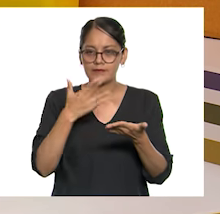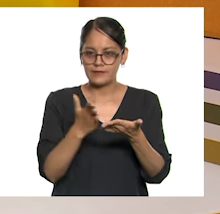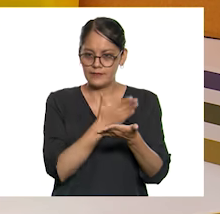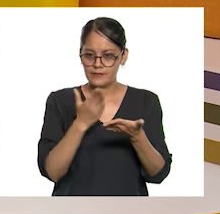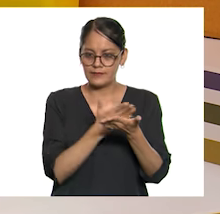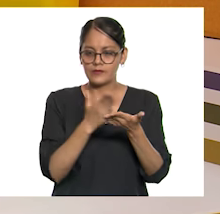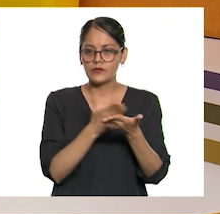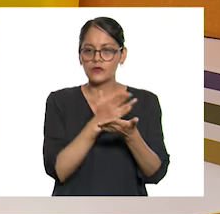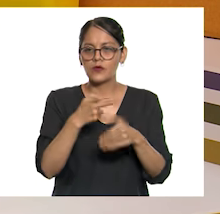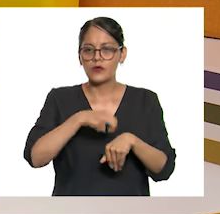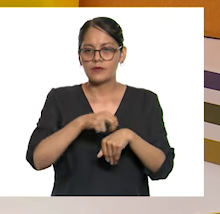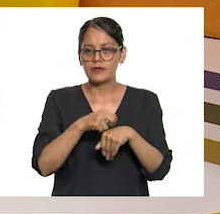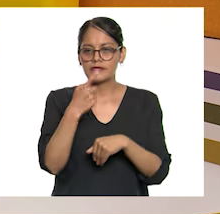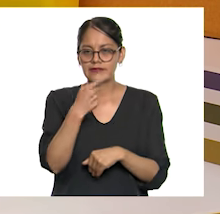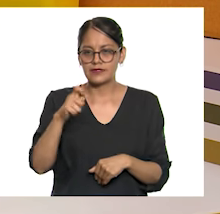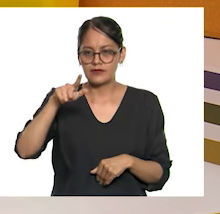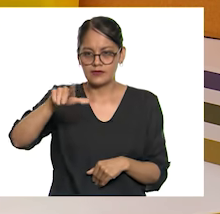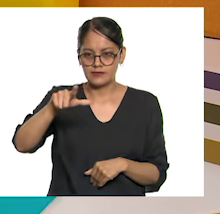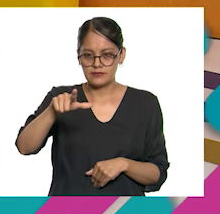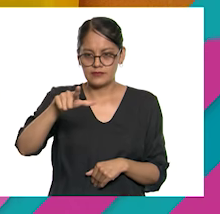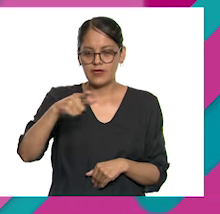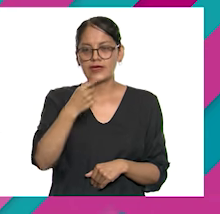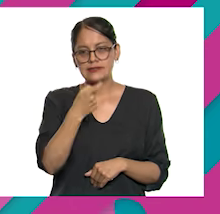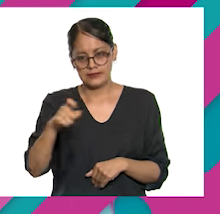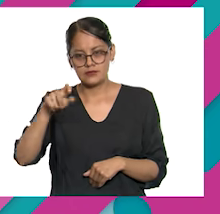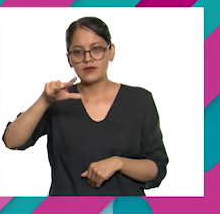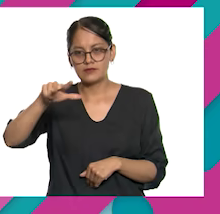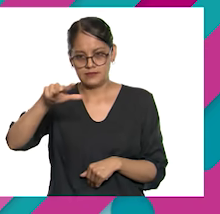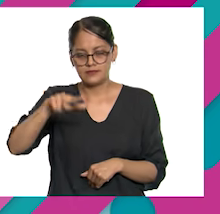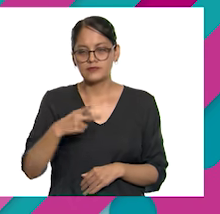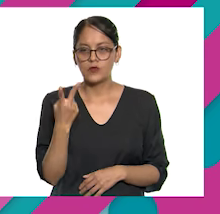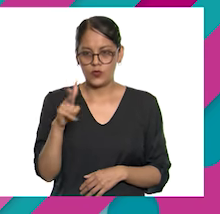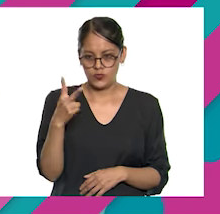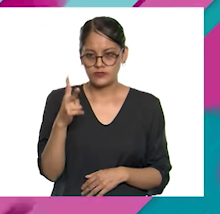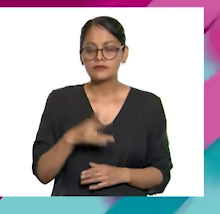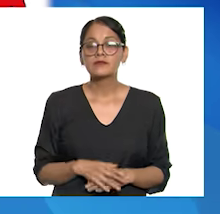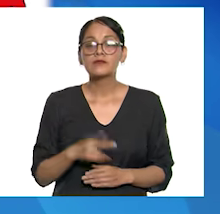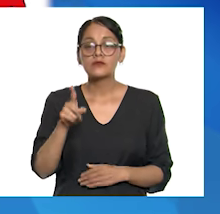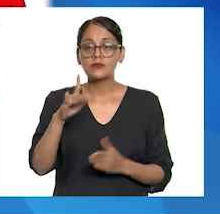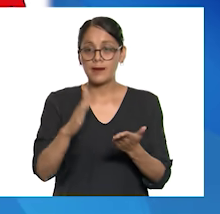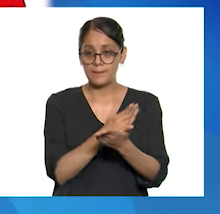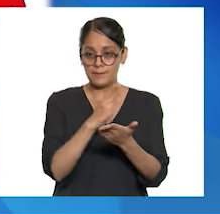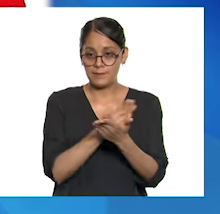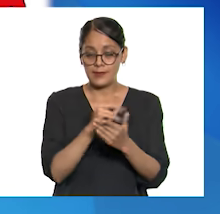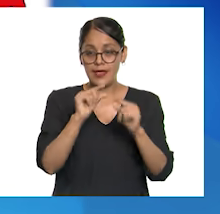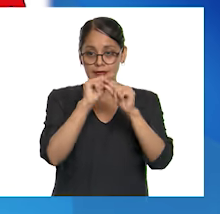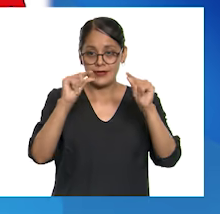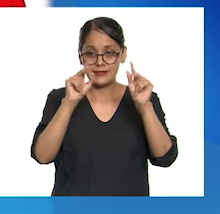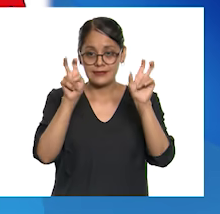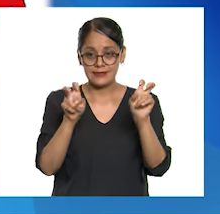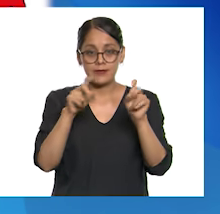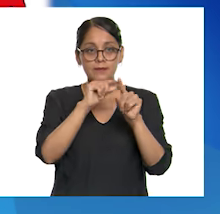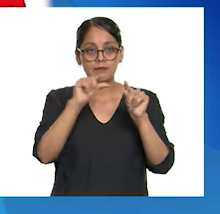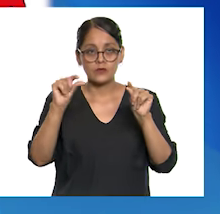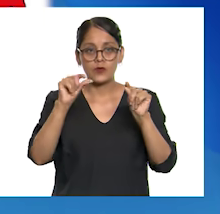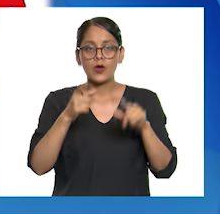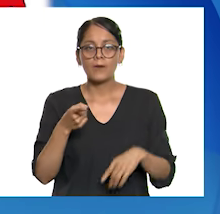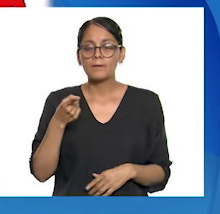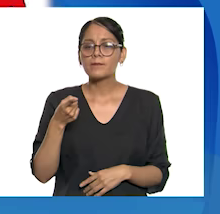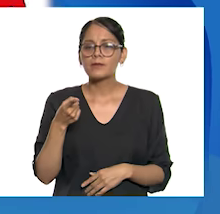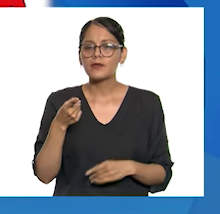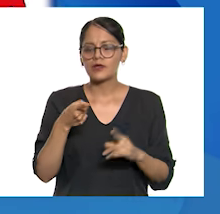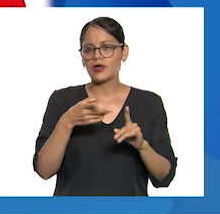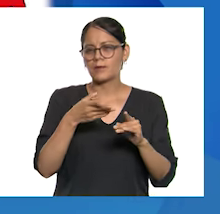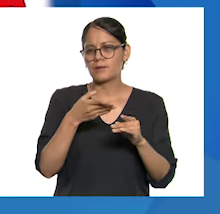en la páginas 117 y 118. Aquí, en el apartado justo donde dice Orden de los